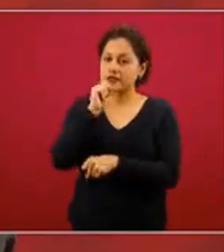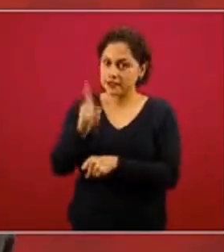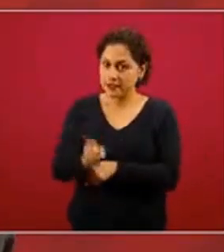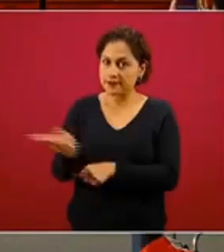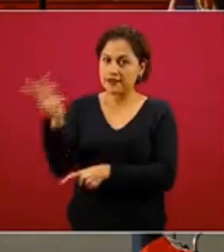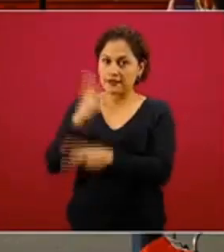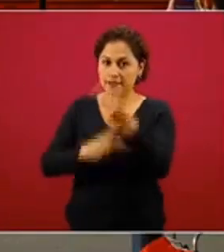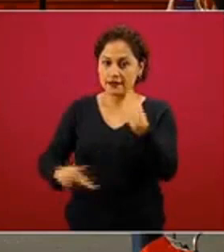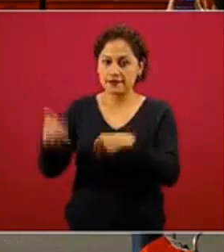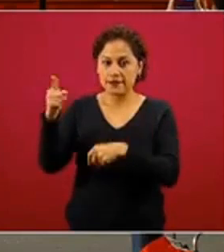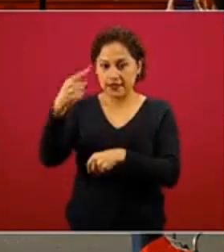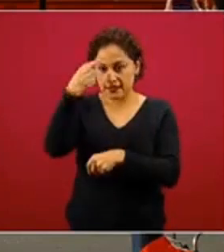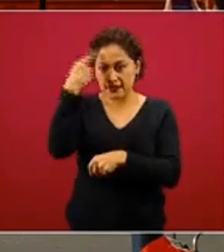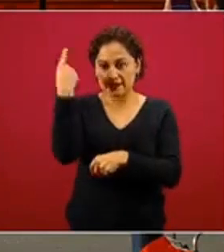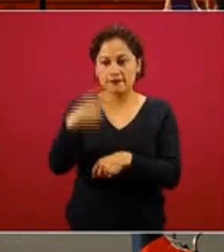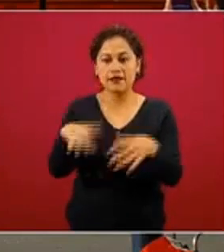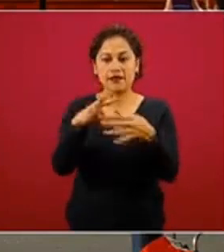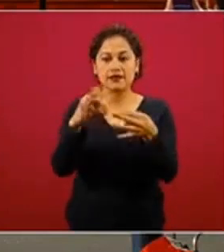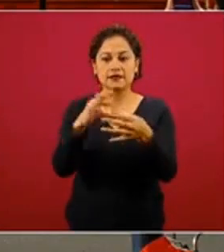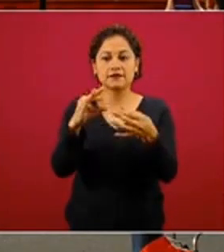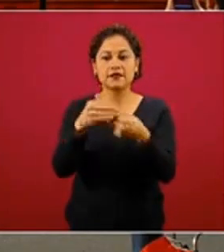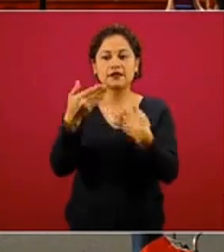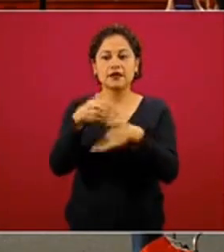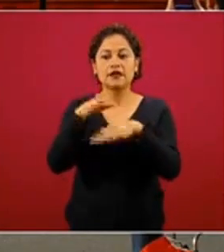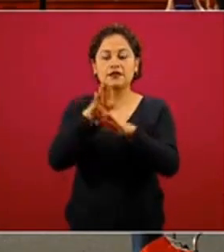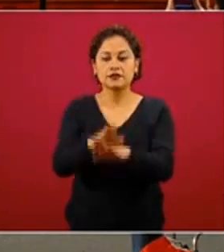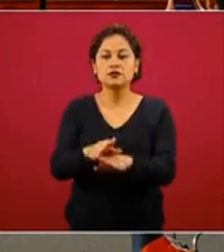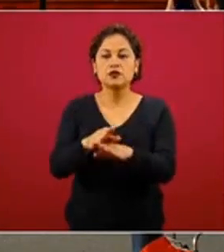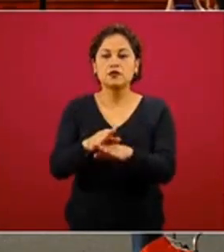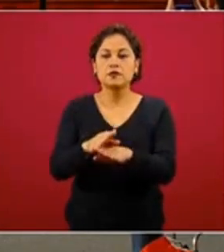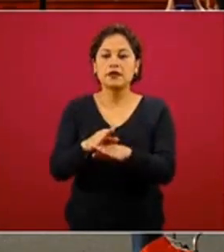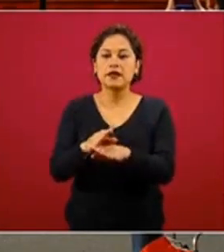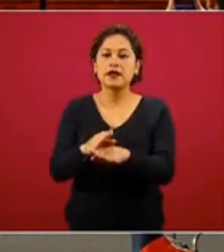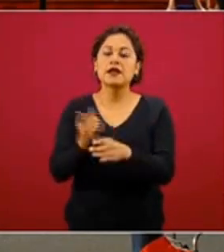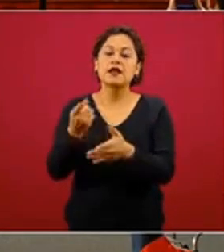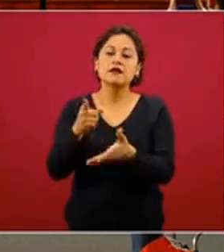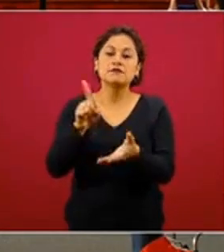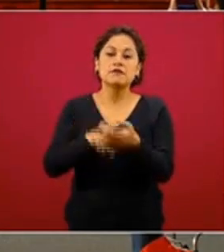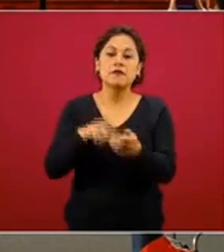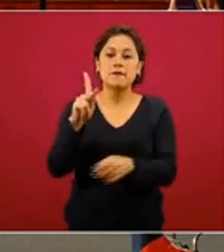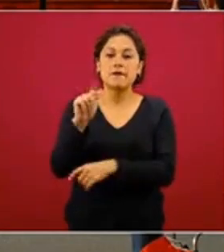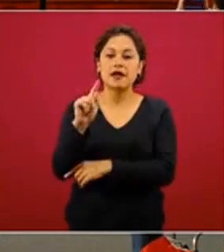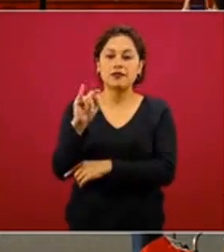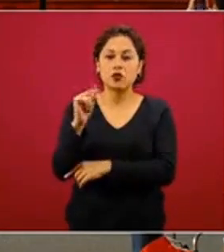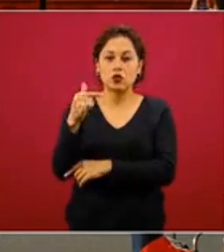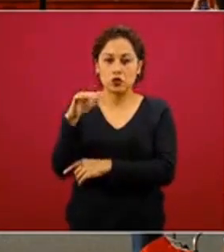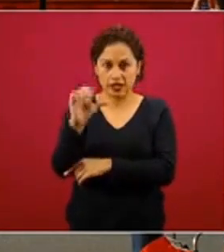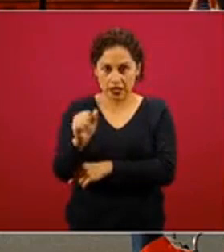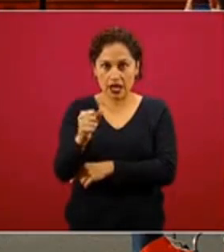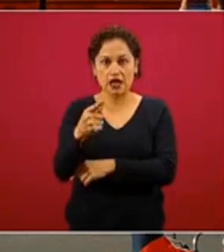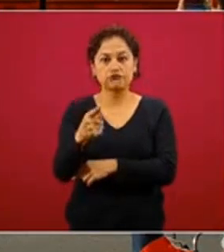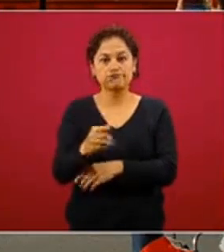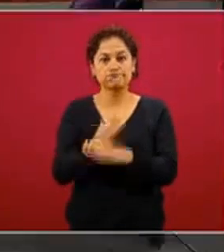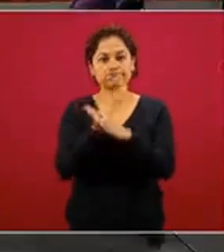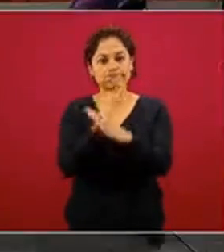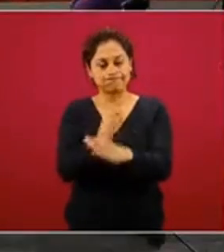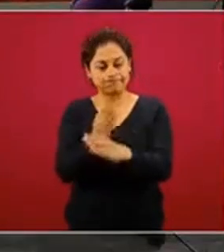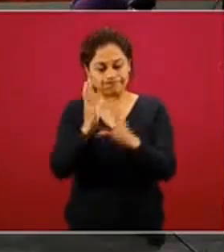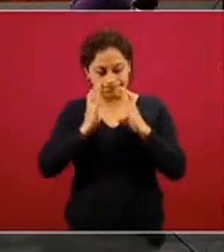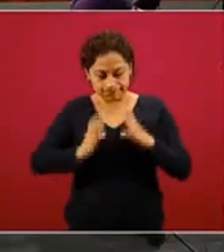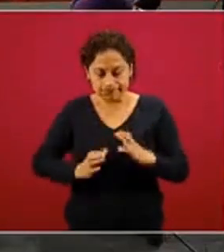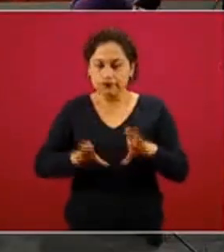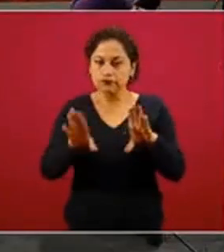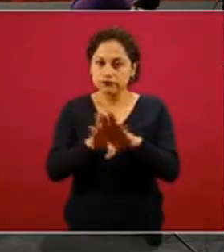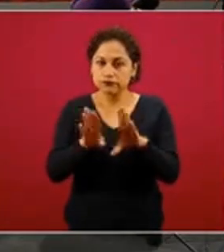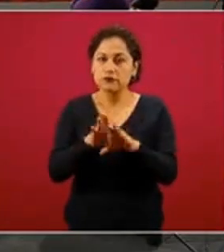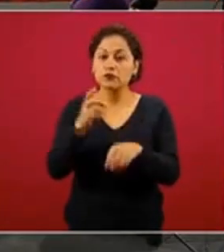la inmunopatología y fisiopatología del COVID. Elemento que consideramos que es muy importante porque